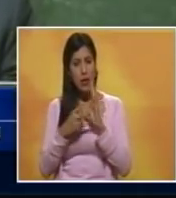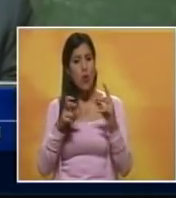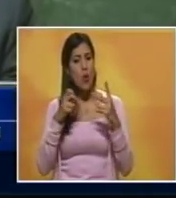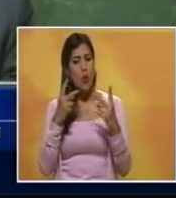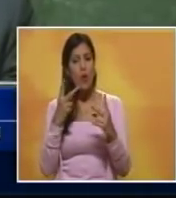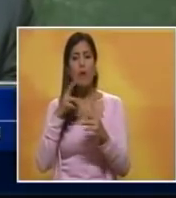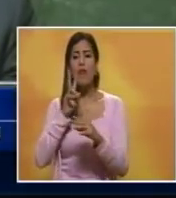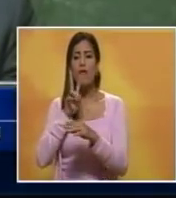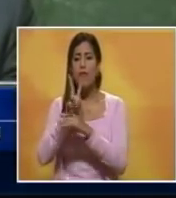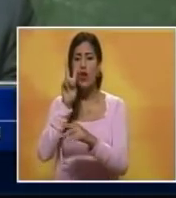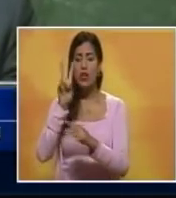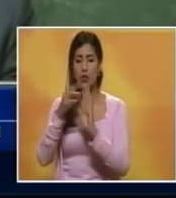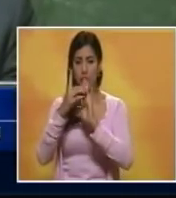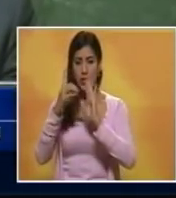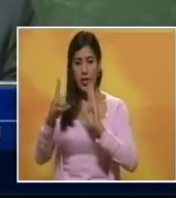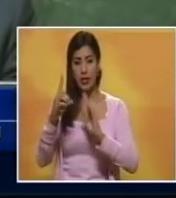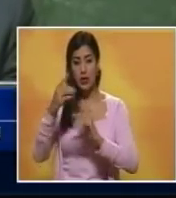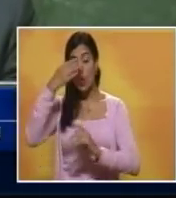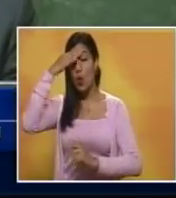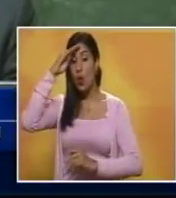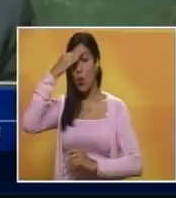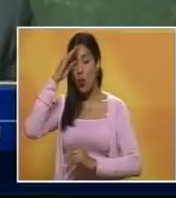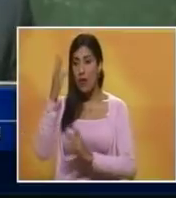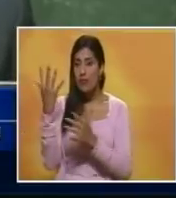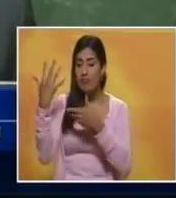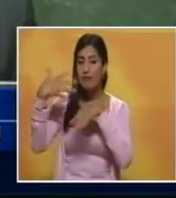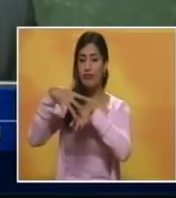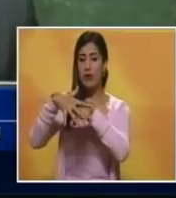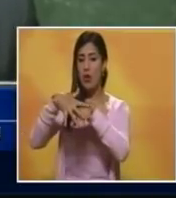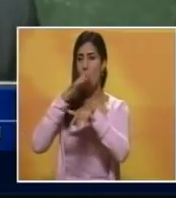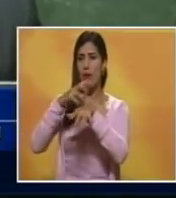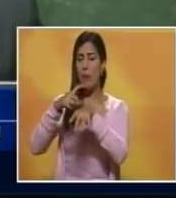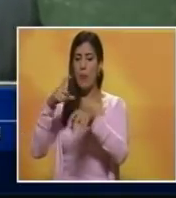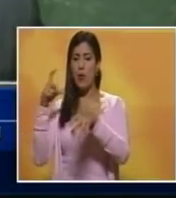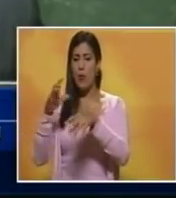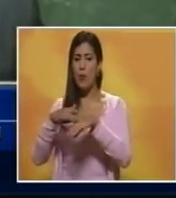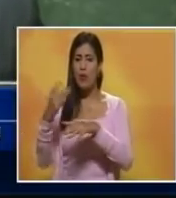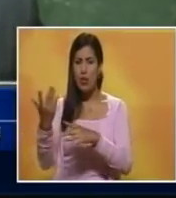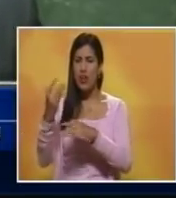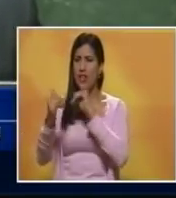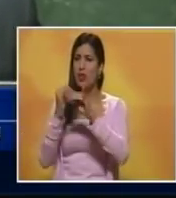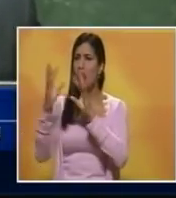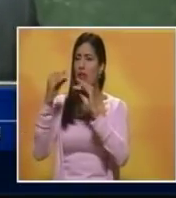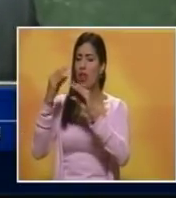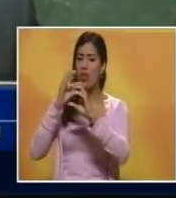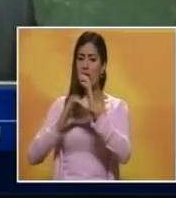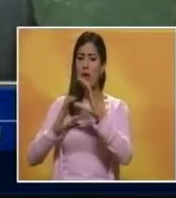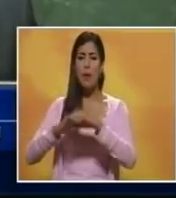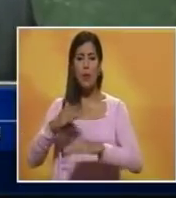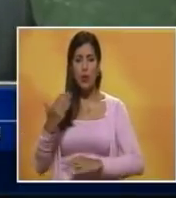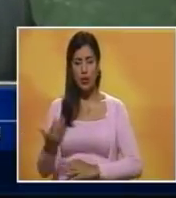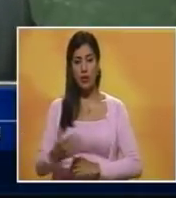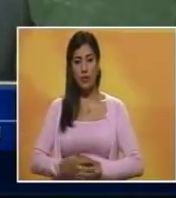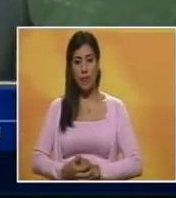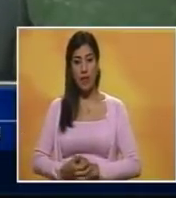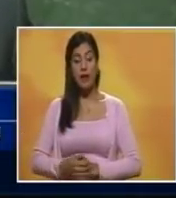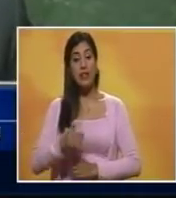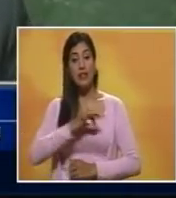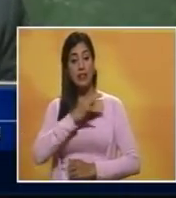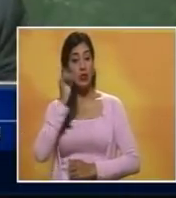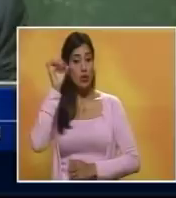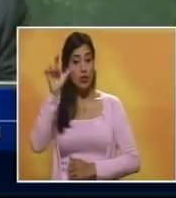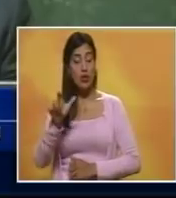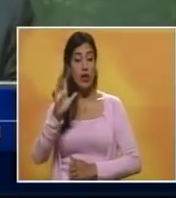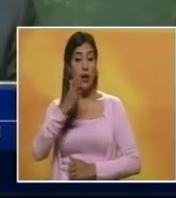una violación del derecho de Cuba a interactuar plenamente con la comunidad internacional. Señora